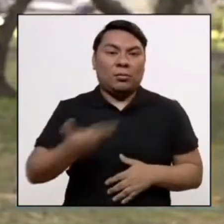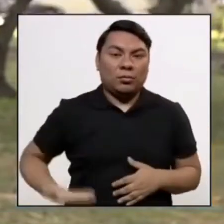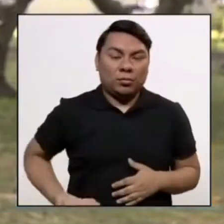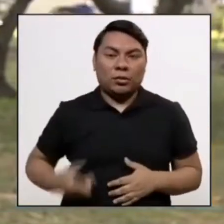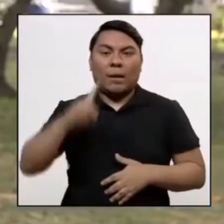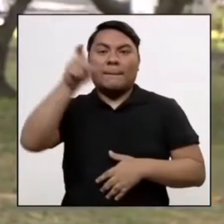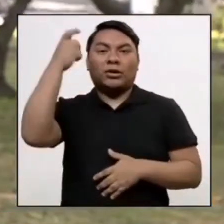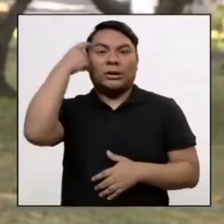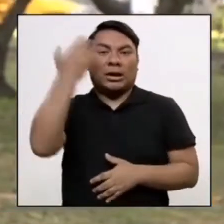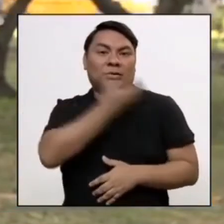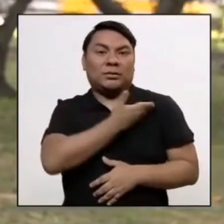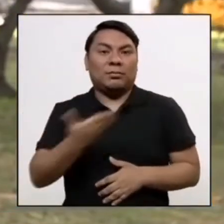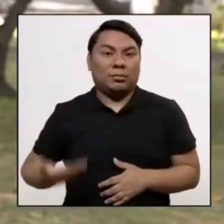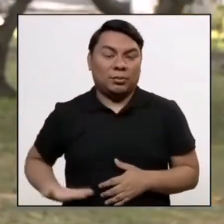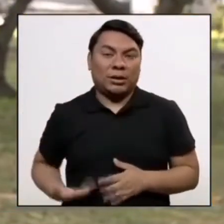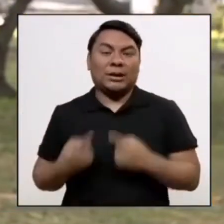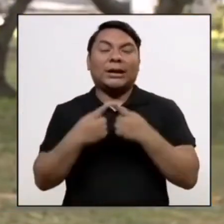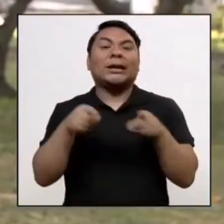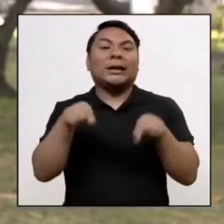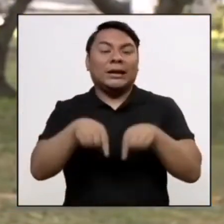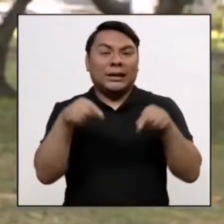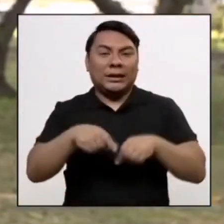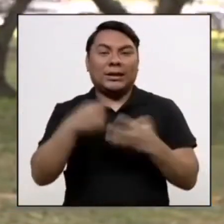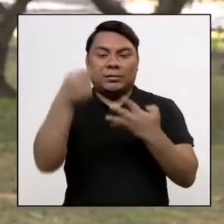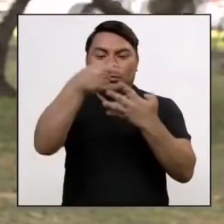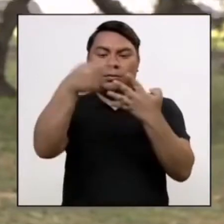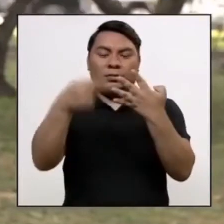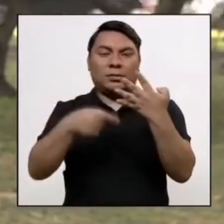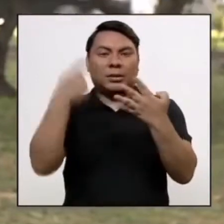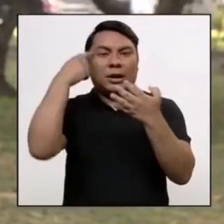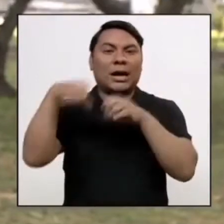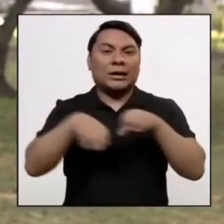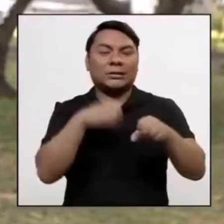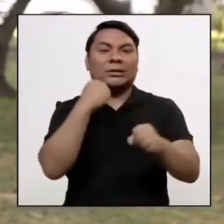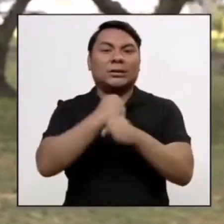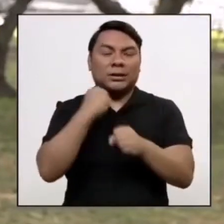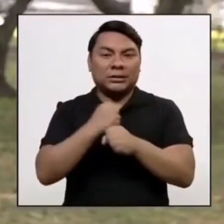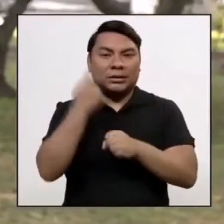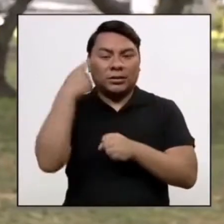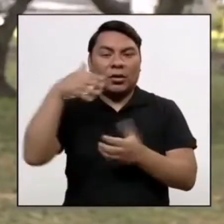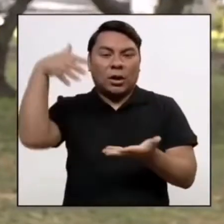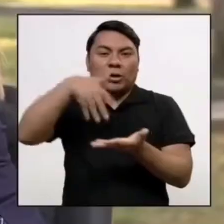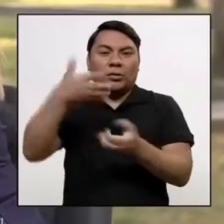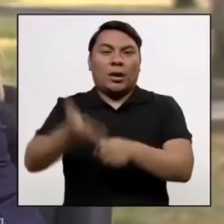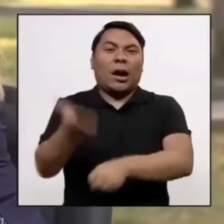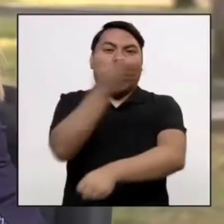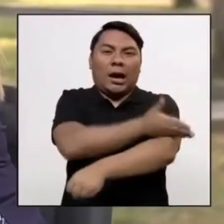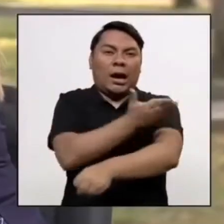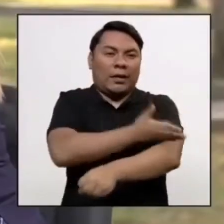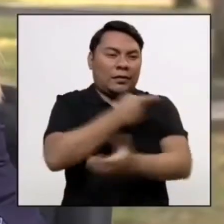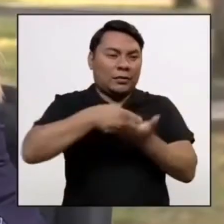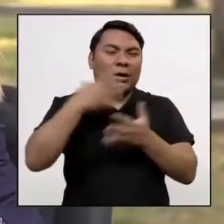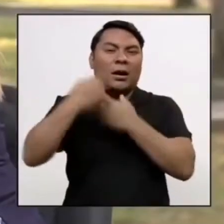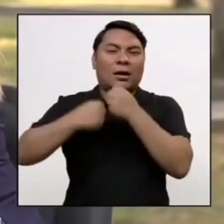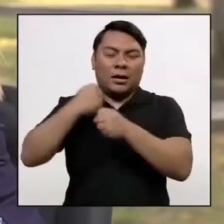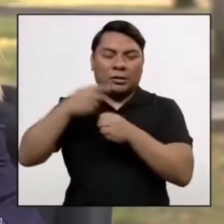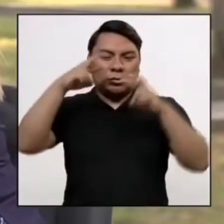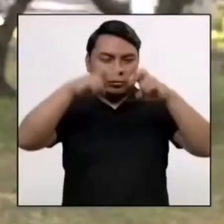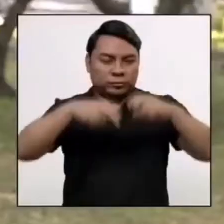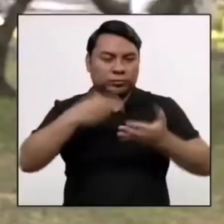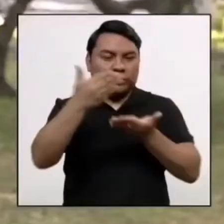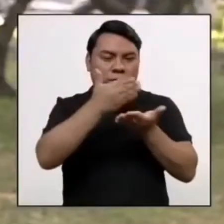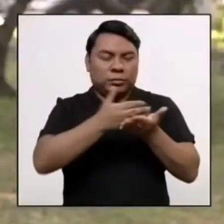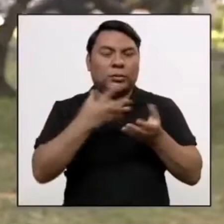públicas. Entonces, estos cuatro ejes reflejan ejercicios de acción y estudios que se han realizado durante estos dos últimos años y que se